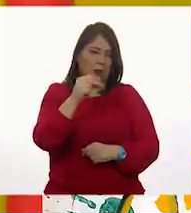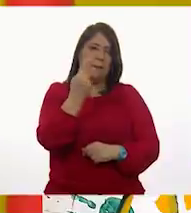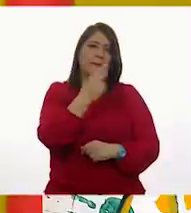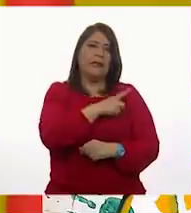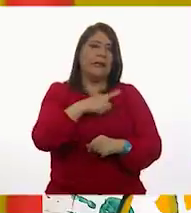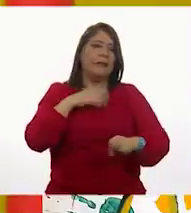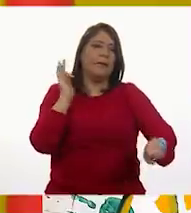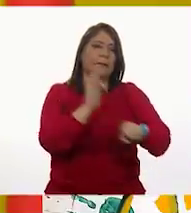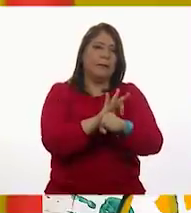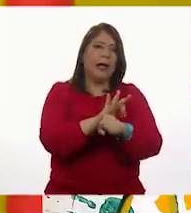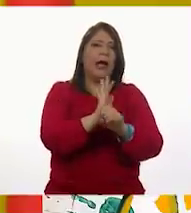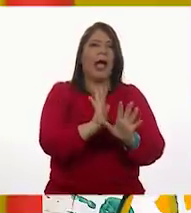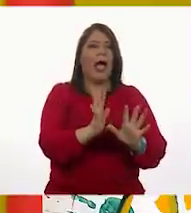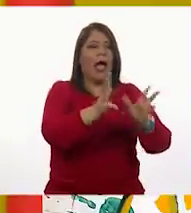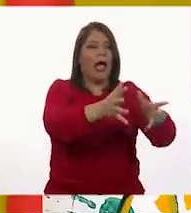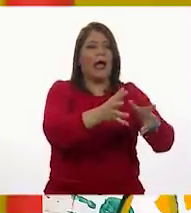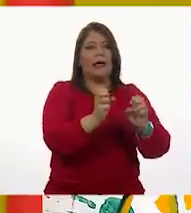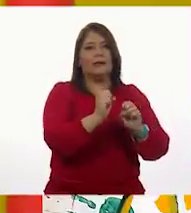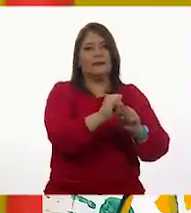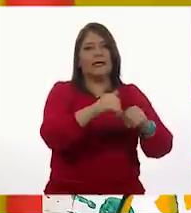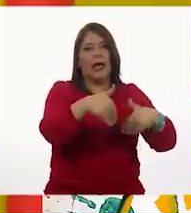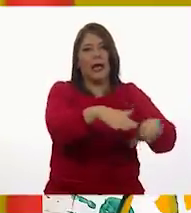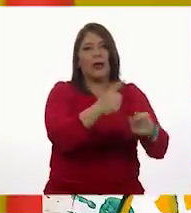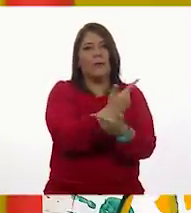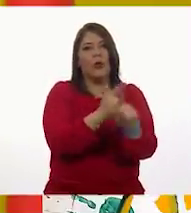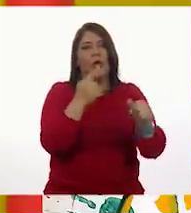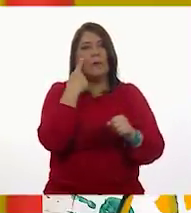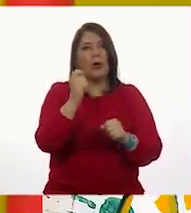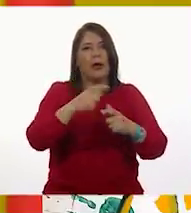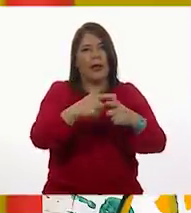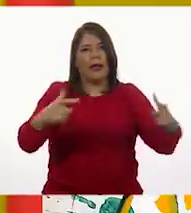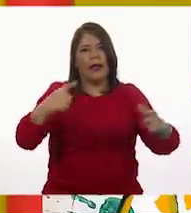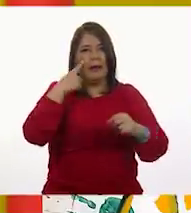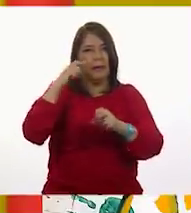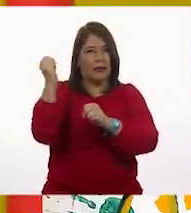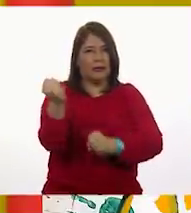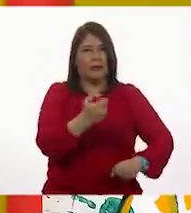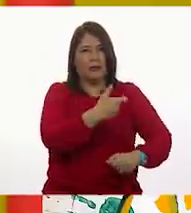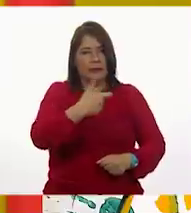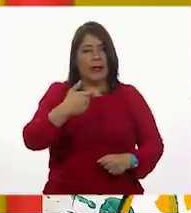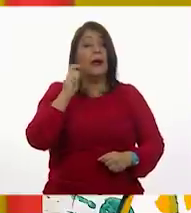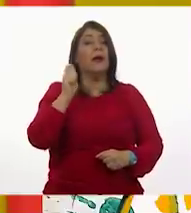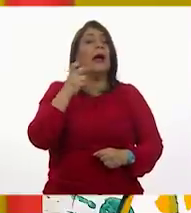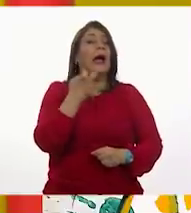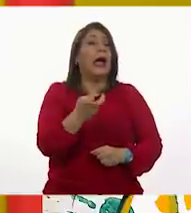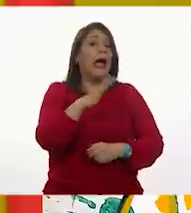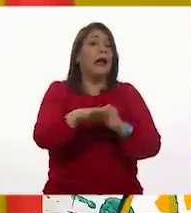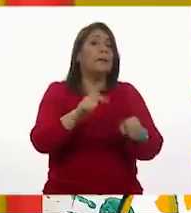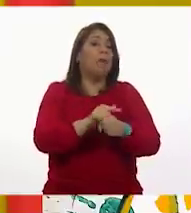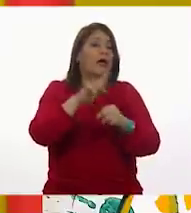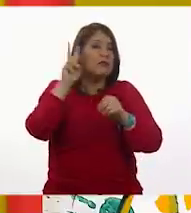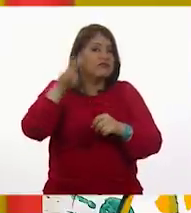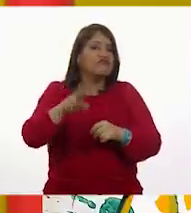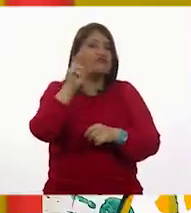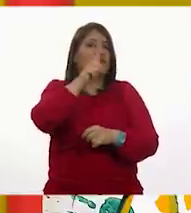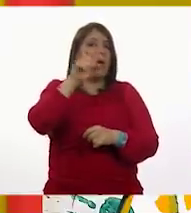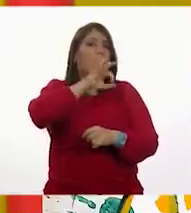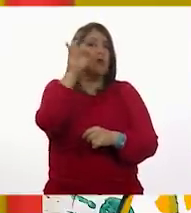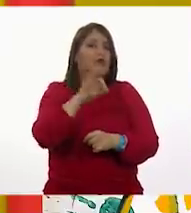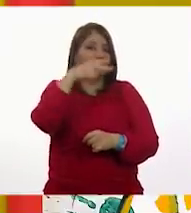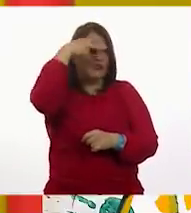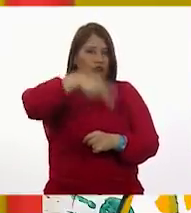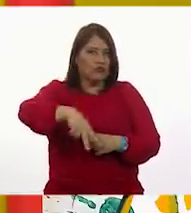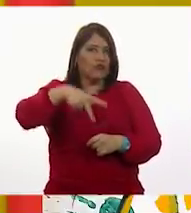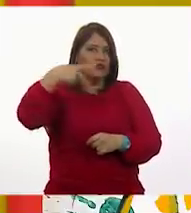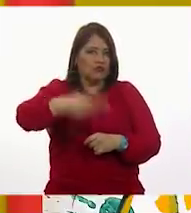en los lagos de Xochimilco, ya que esta especie es 100% mexicana y se encuentra en peligro de extinción, como ustedes ya